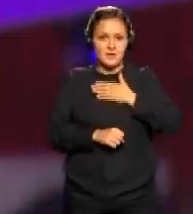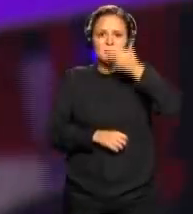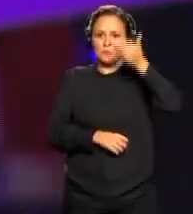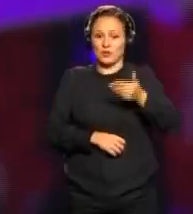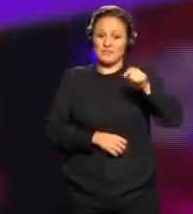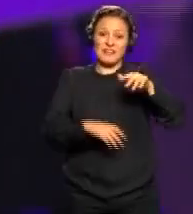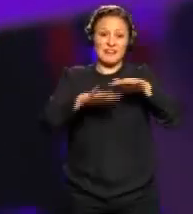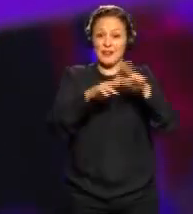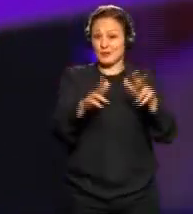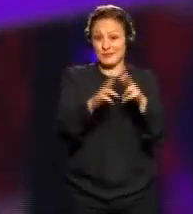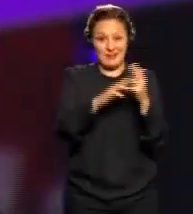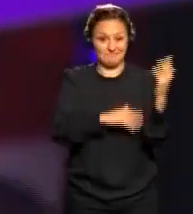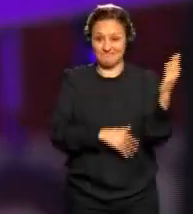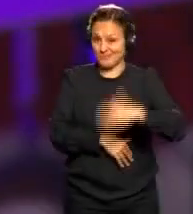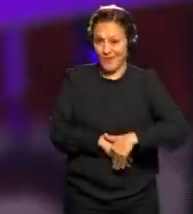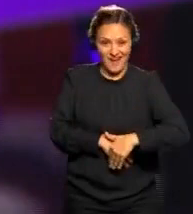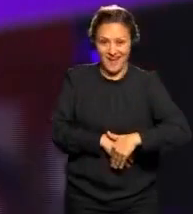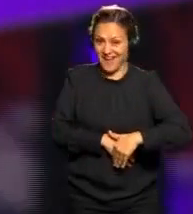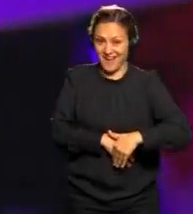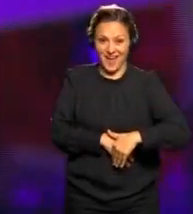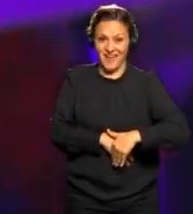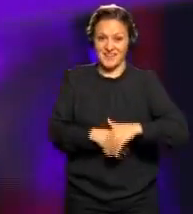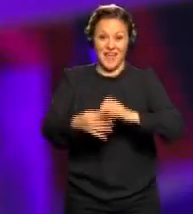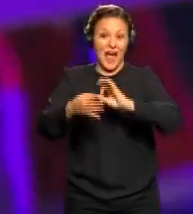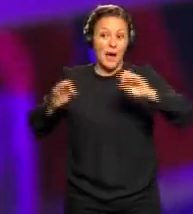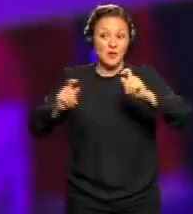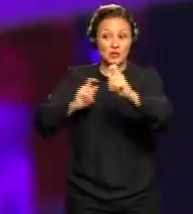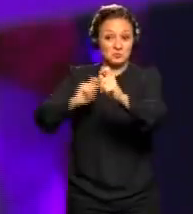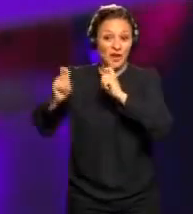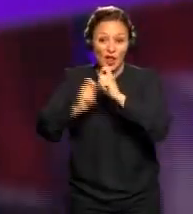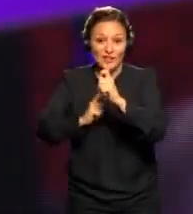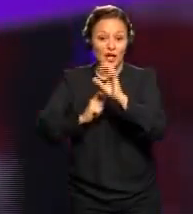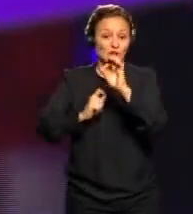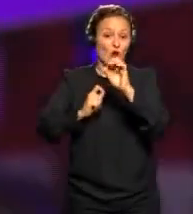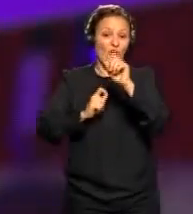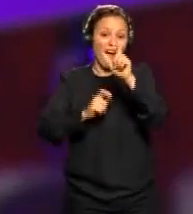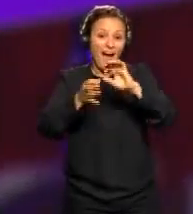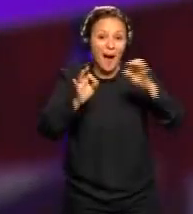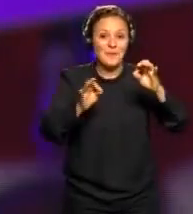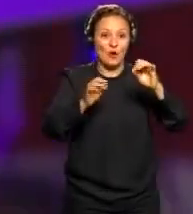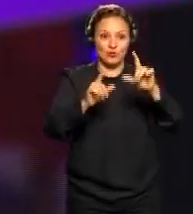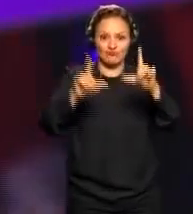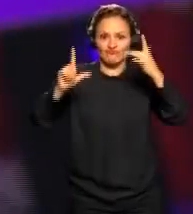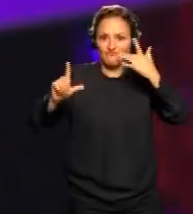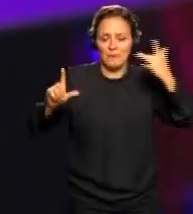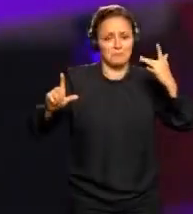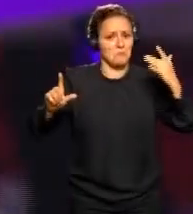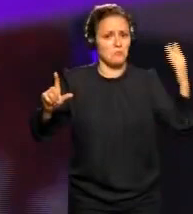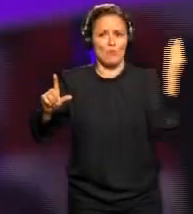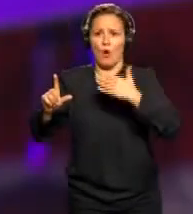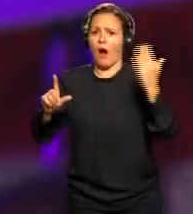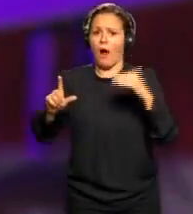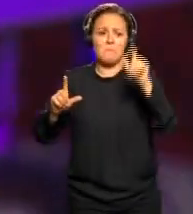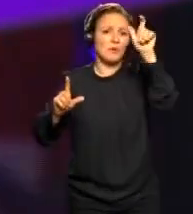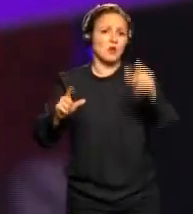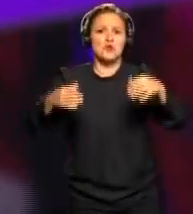redes sociales, no tiene amigos periodistas ni amigos influyentes, es una persona normal, una persona